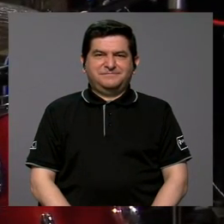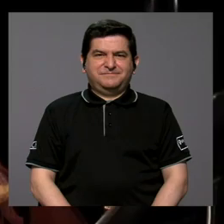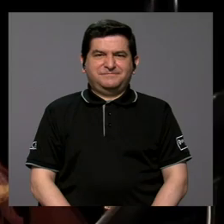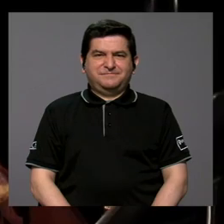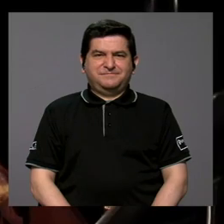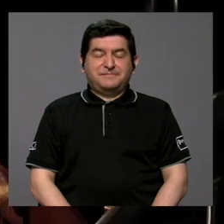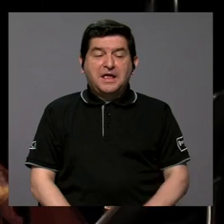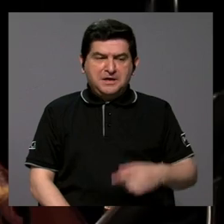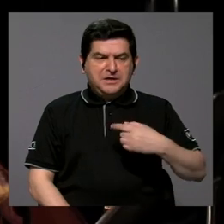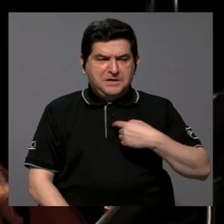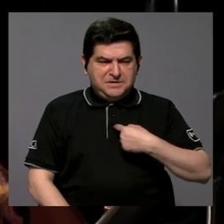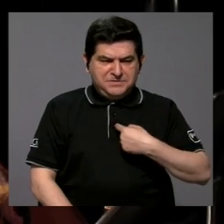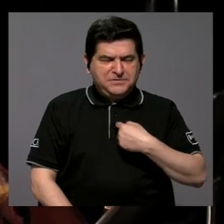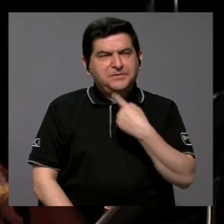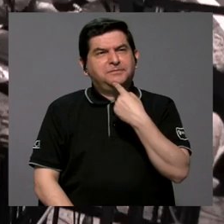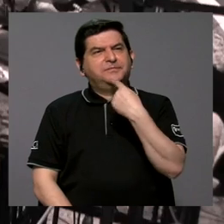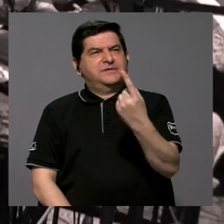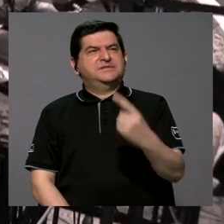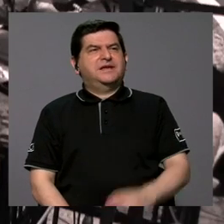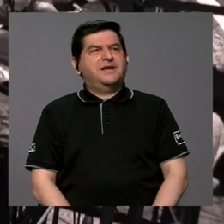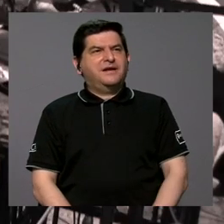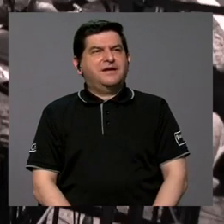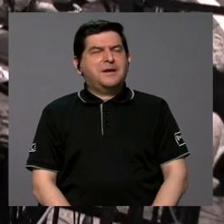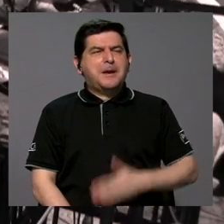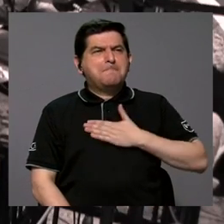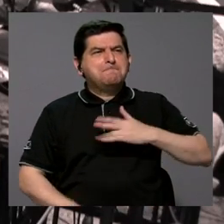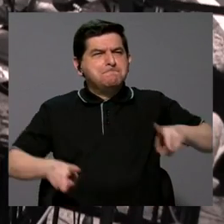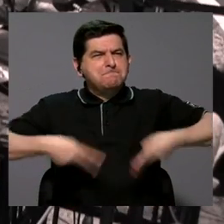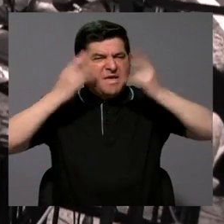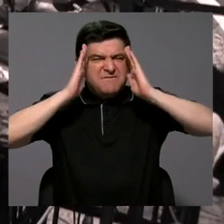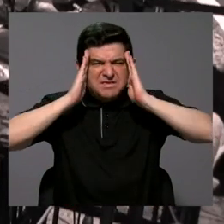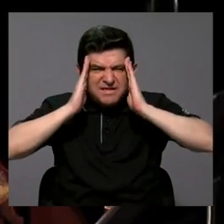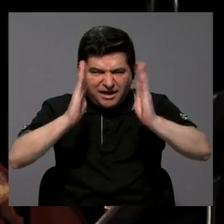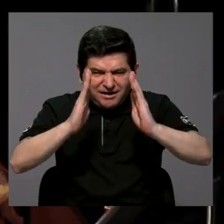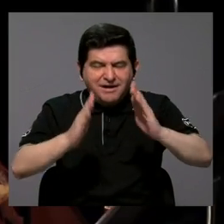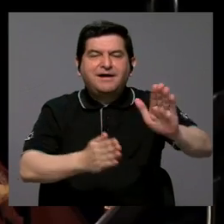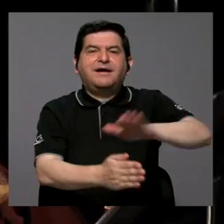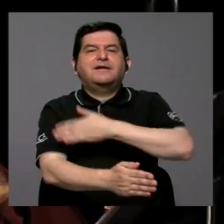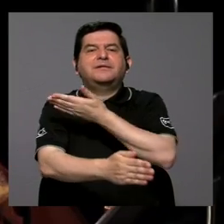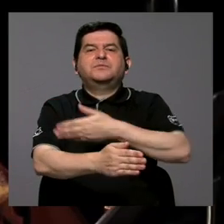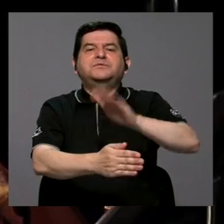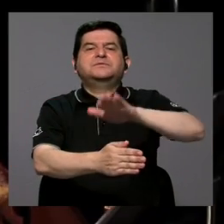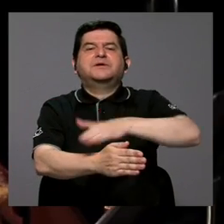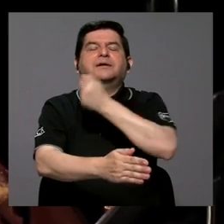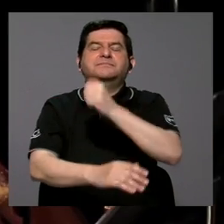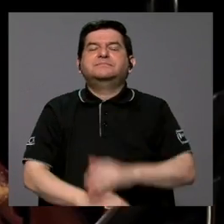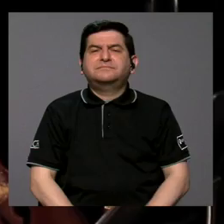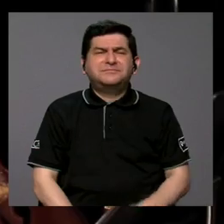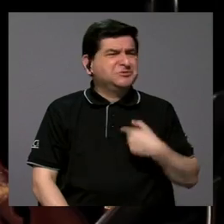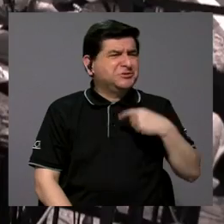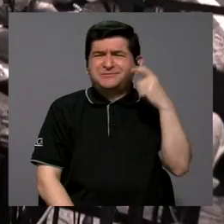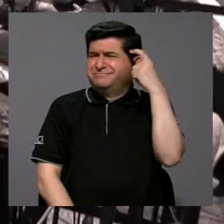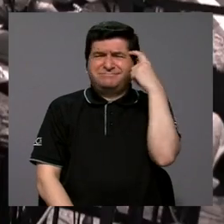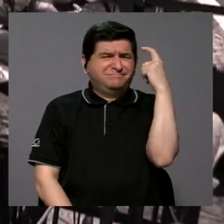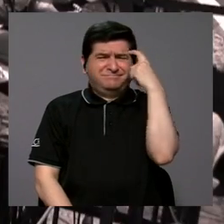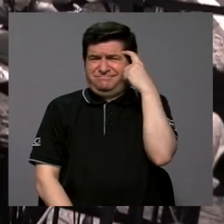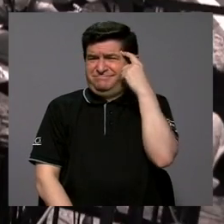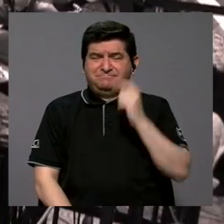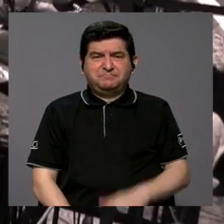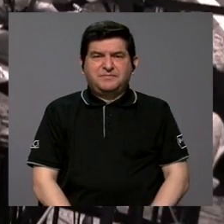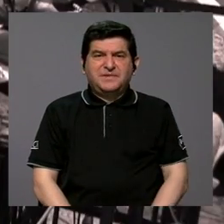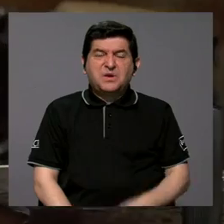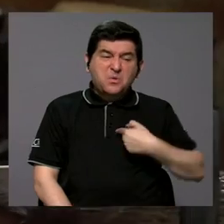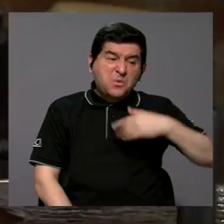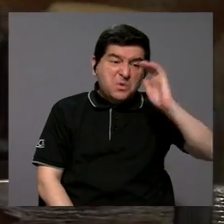El decir, voy a dedicar mi vida a la música. No pensé, ¿verdad?